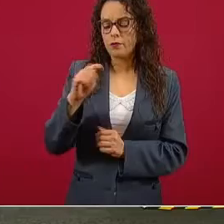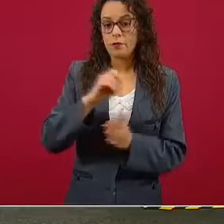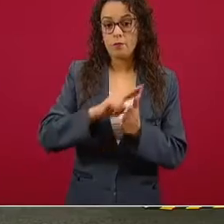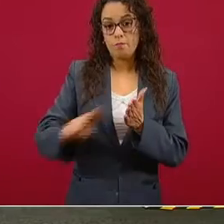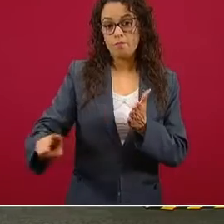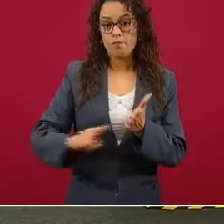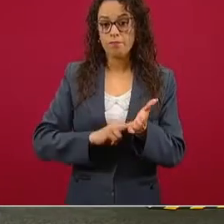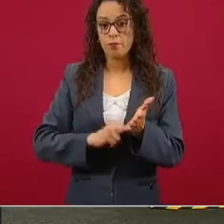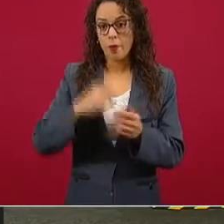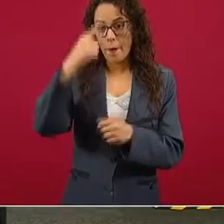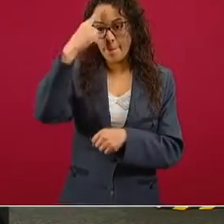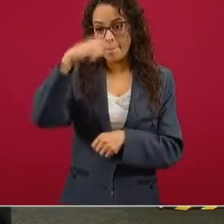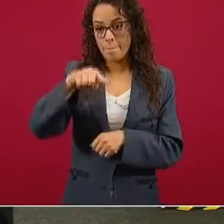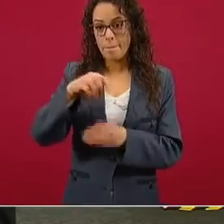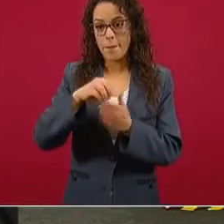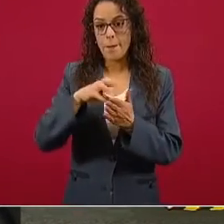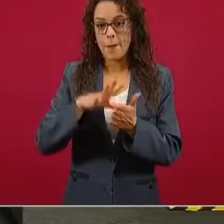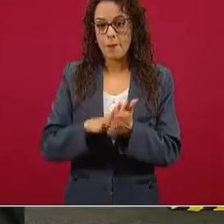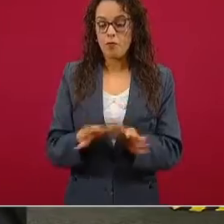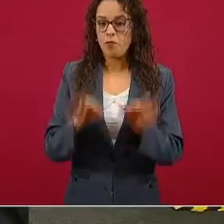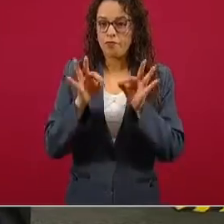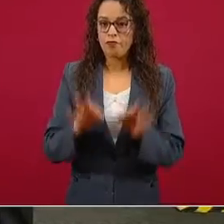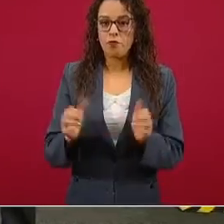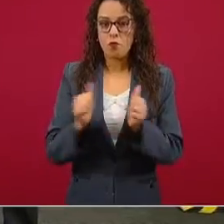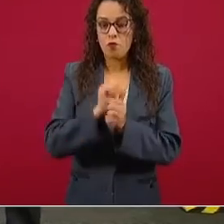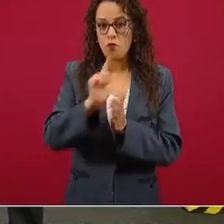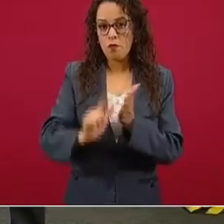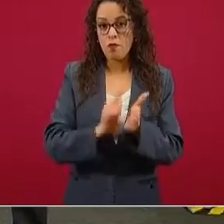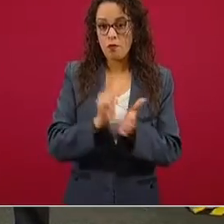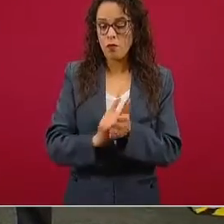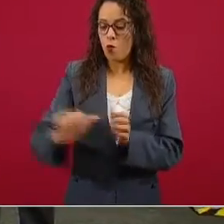establecerlo legalmente este día,